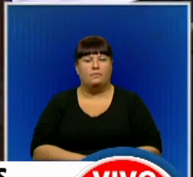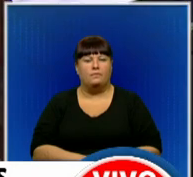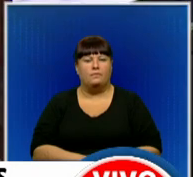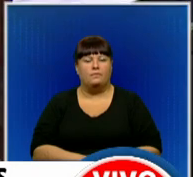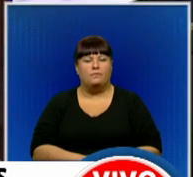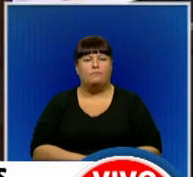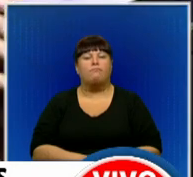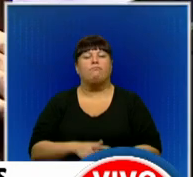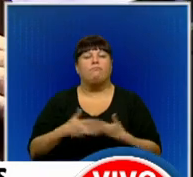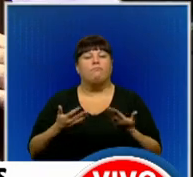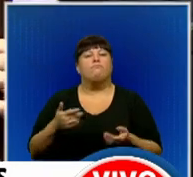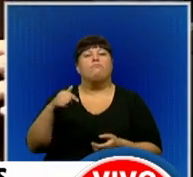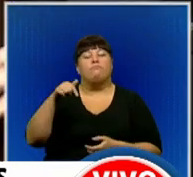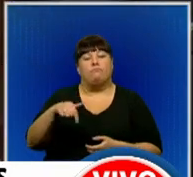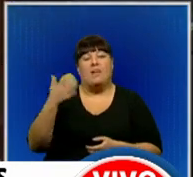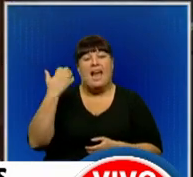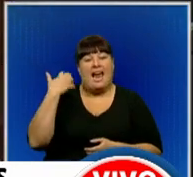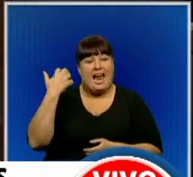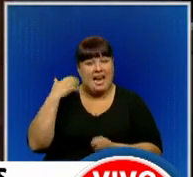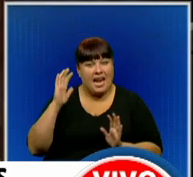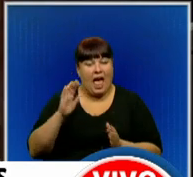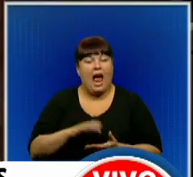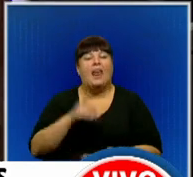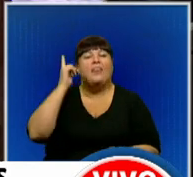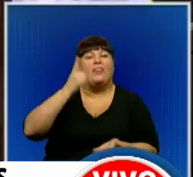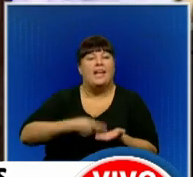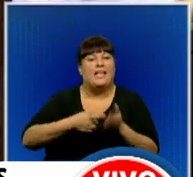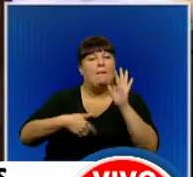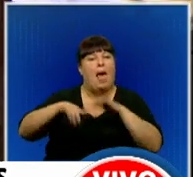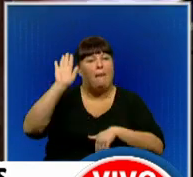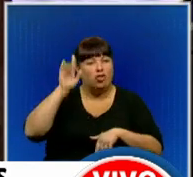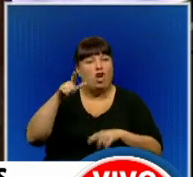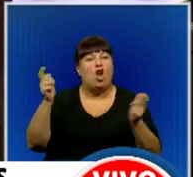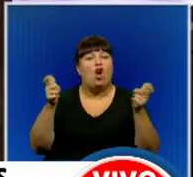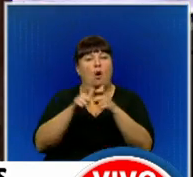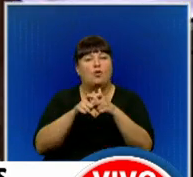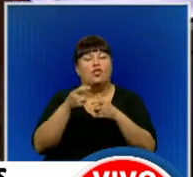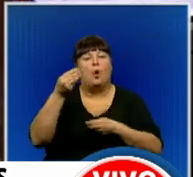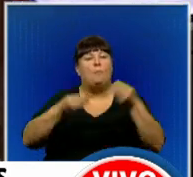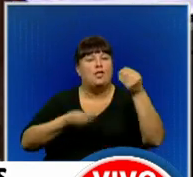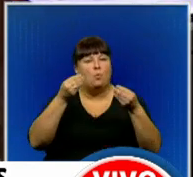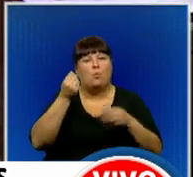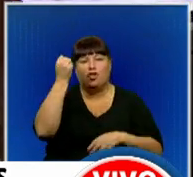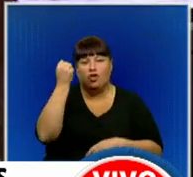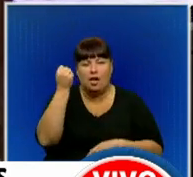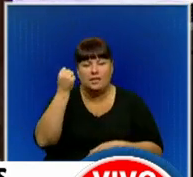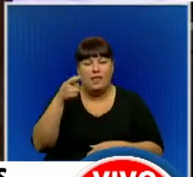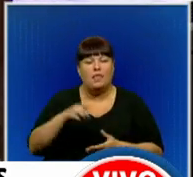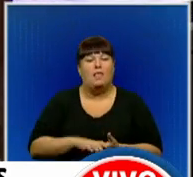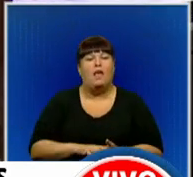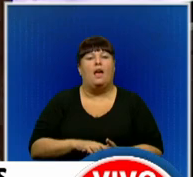en consideración en general el dictamen de mayoría de la comisión de presupuesto y hacienda